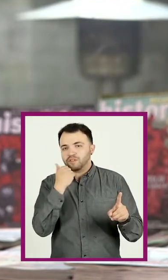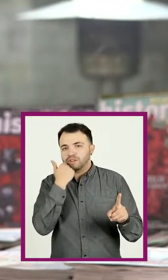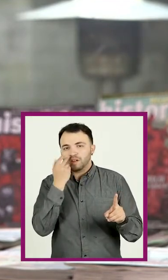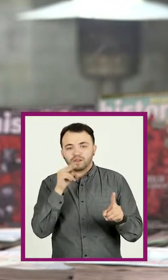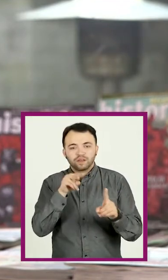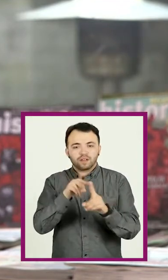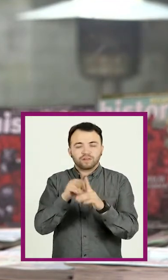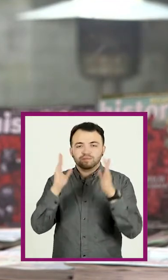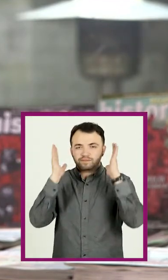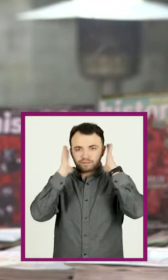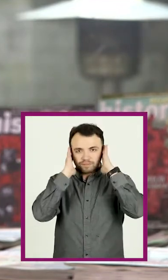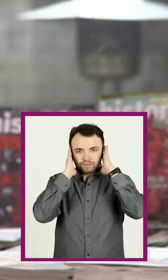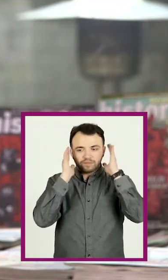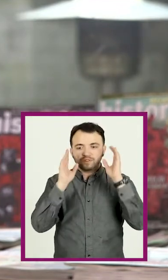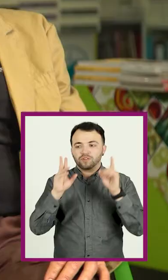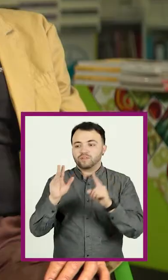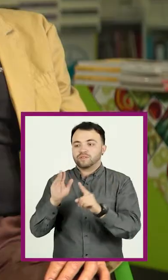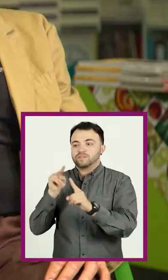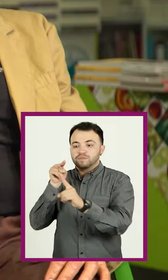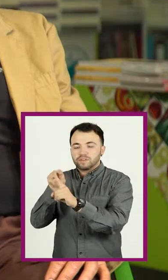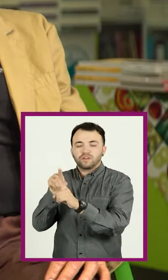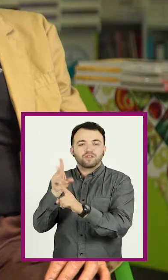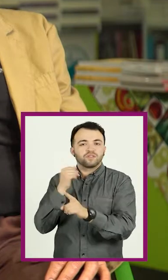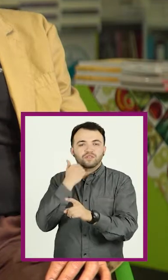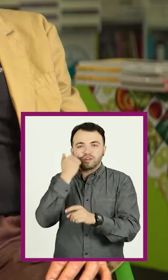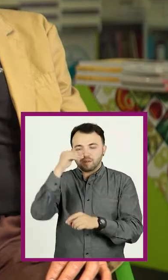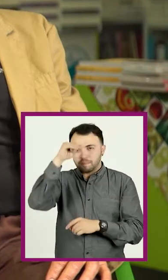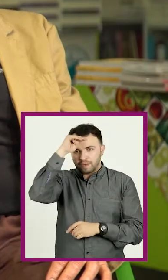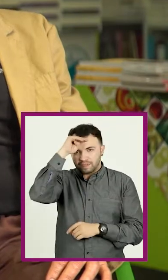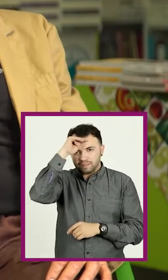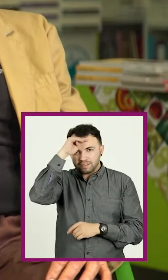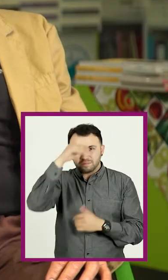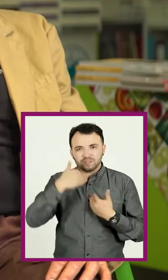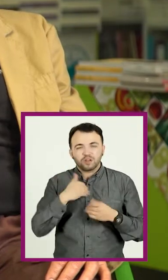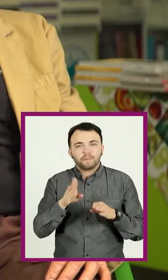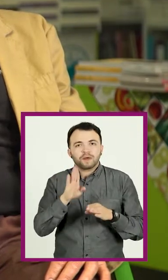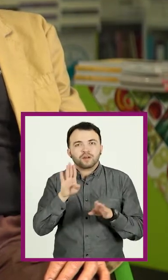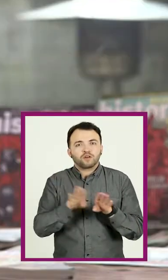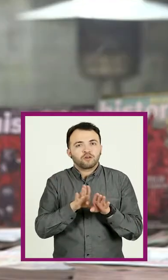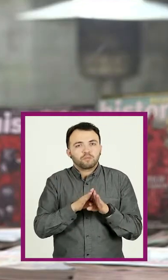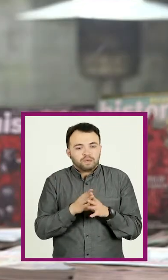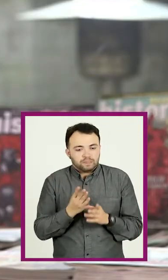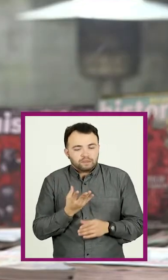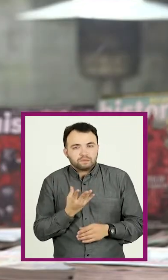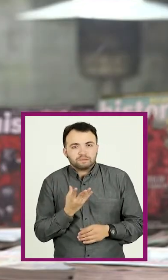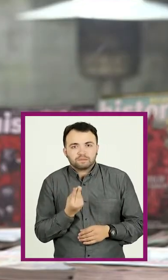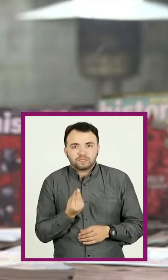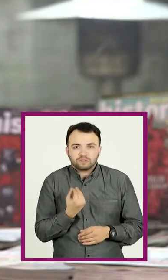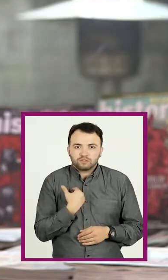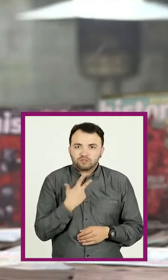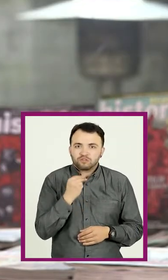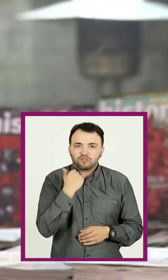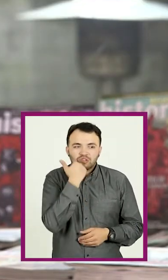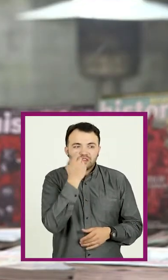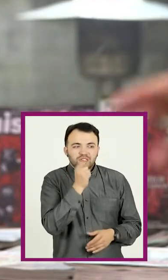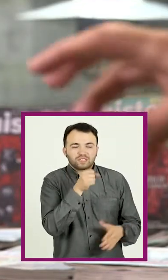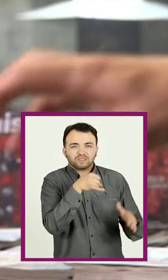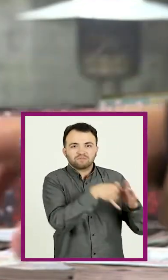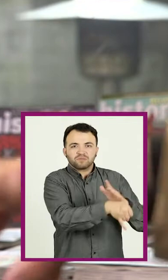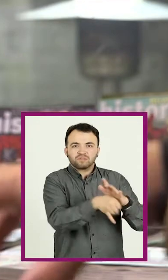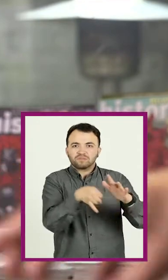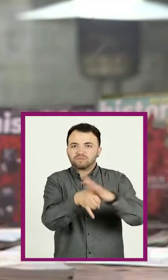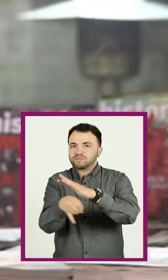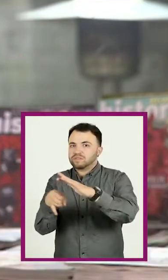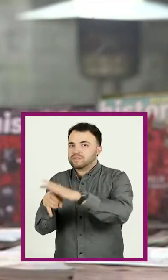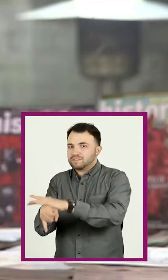pensar, ¿no? Entonces, cuando atreverse a mirar el abismo. Atreverse a mirar el abismo que hay detrás de